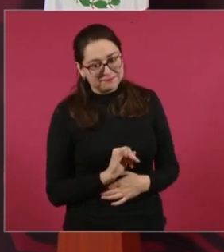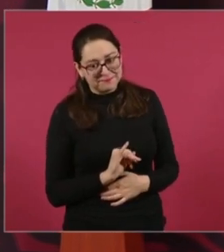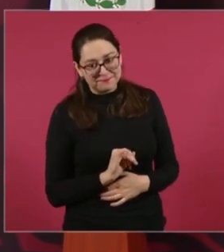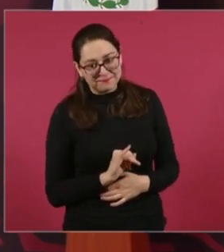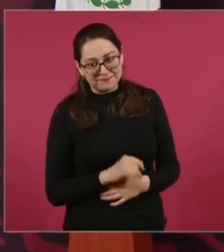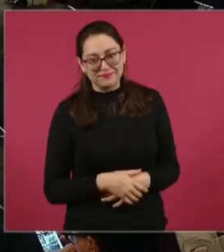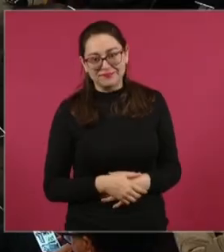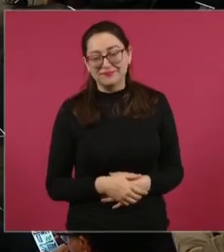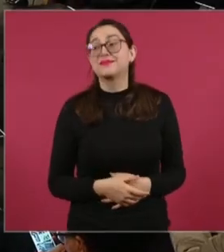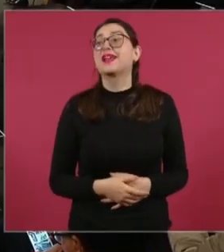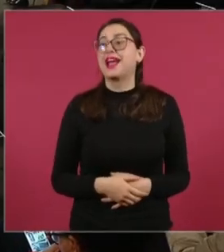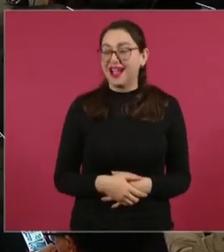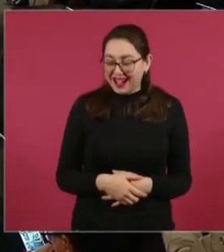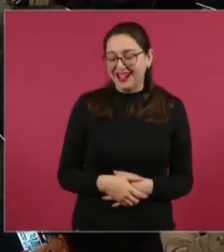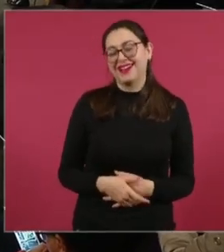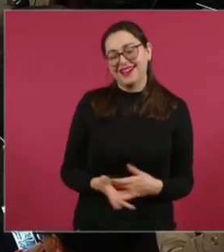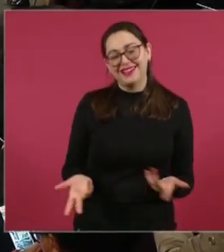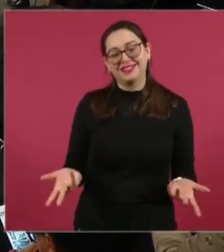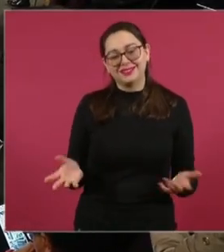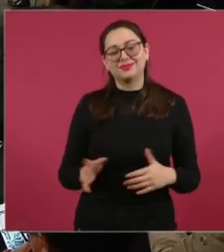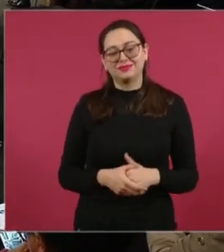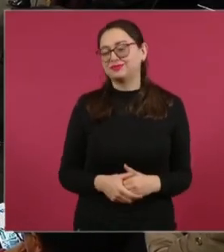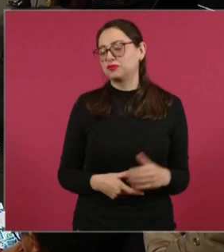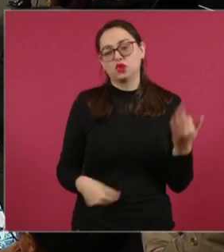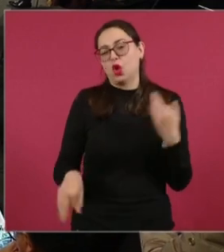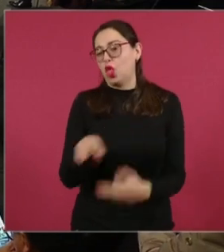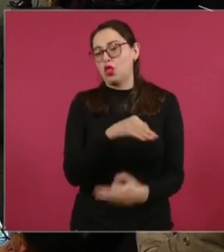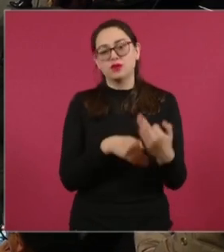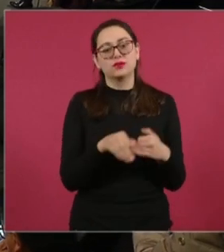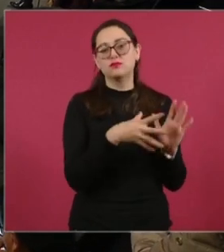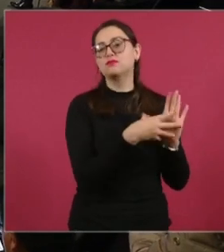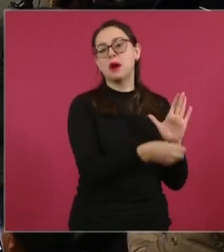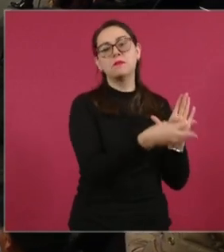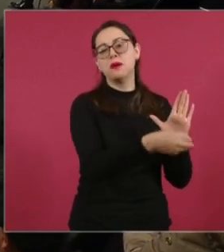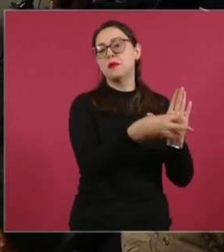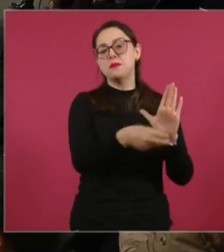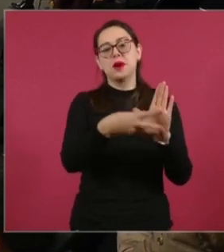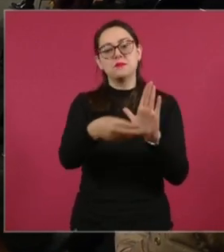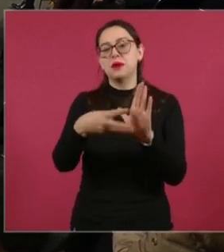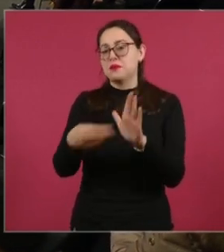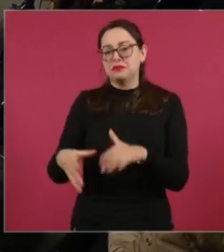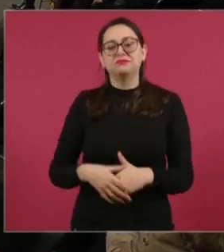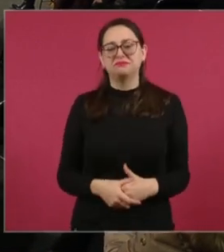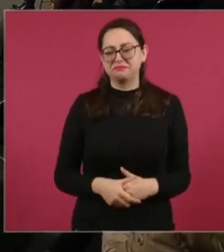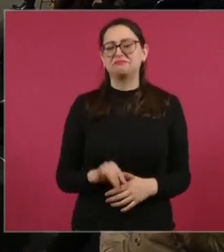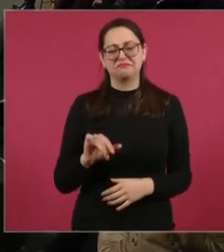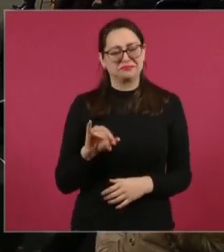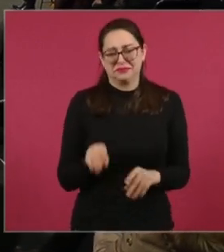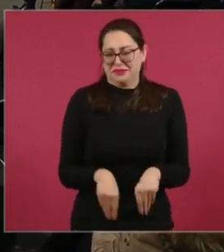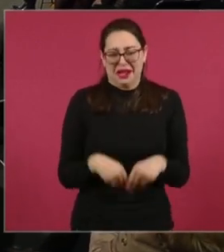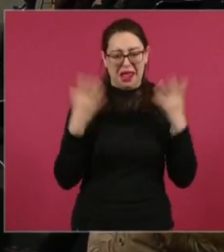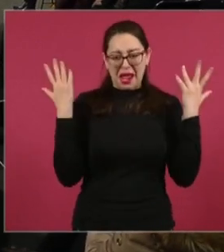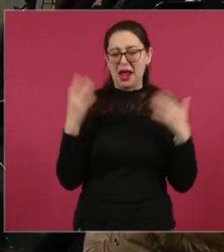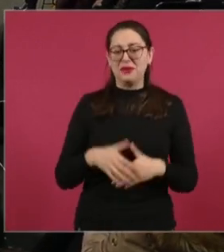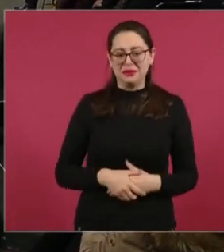todos, sí, de Loret